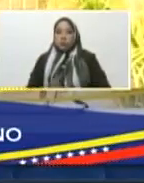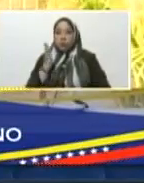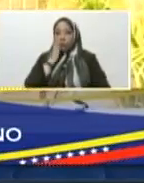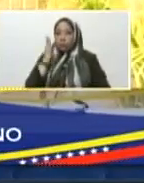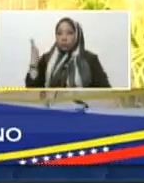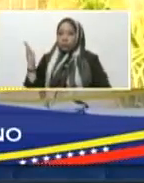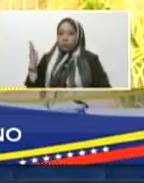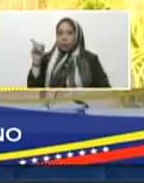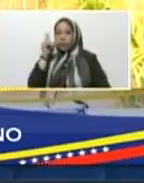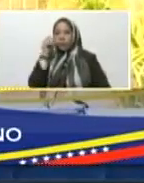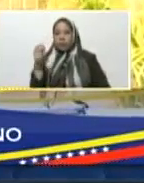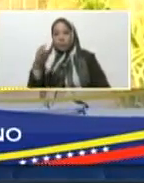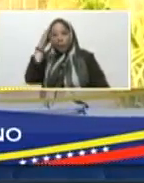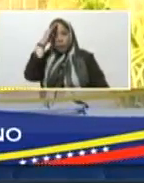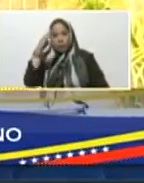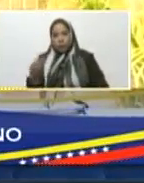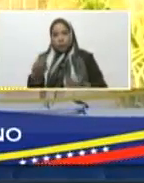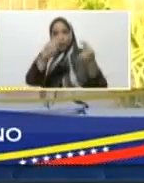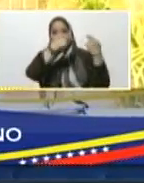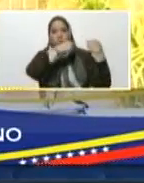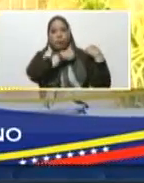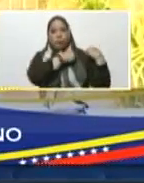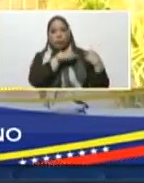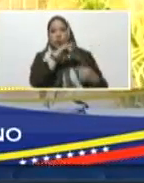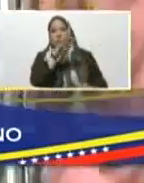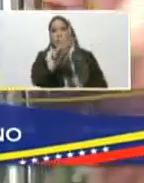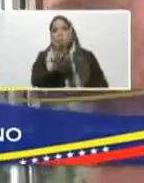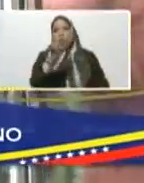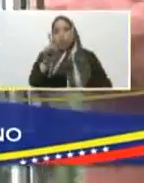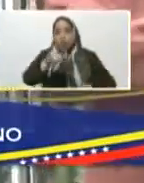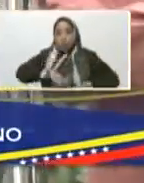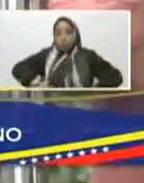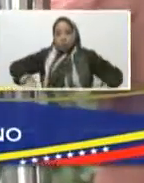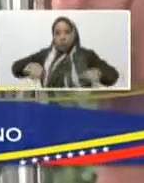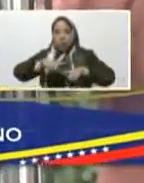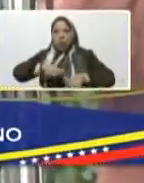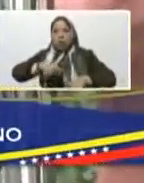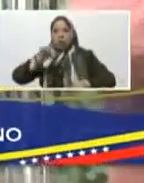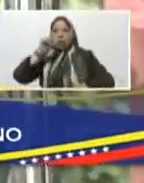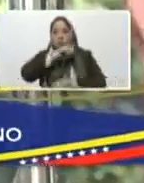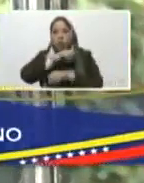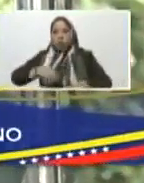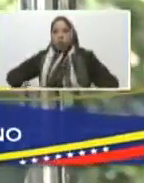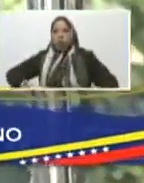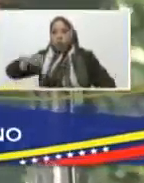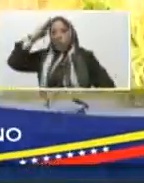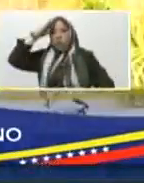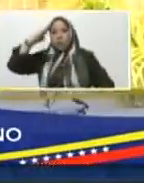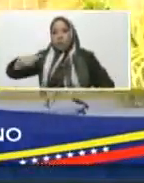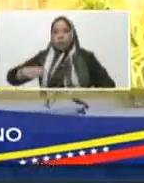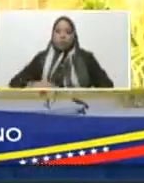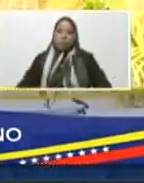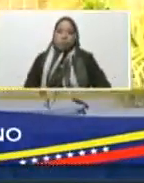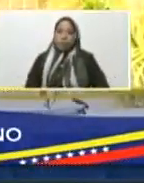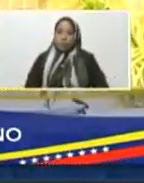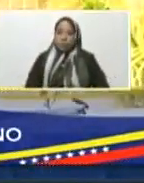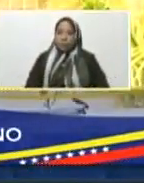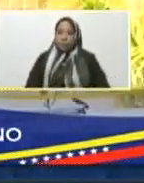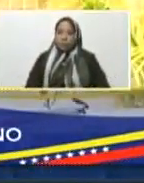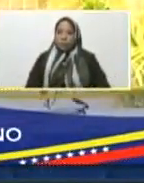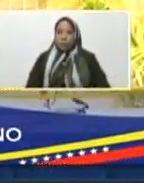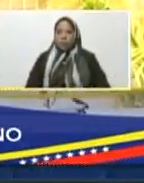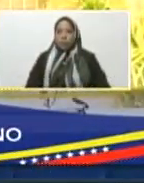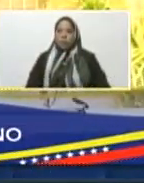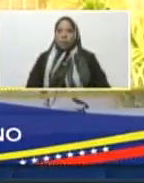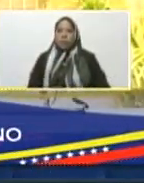Astardo, comandante de la zona número 41 del Estado Carabobo, Guardia Nacional Bolivariana, al